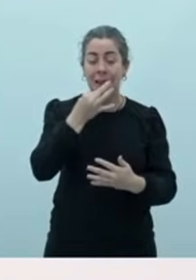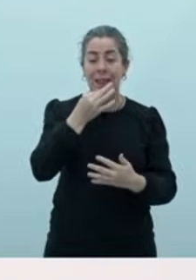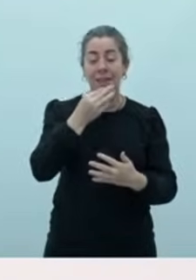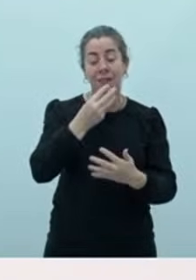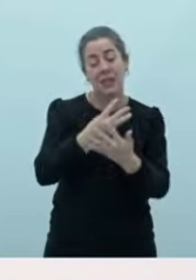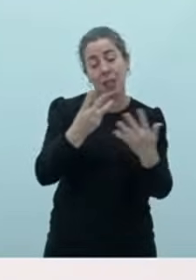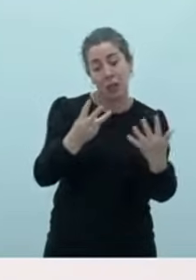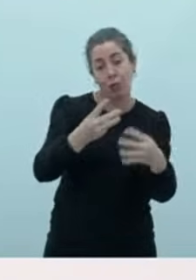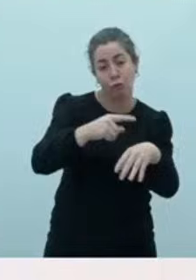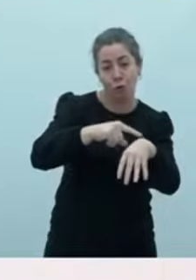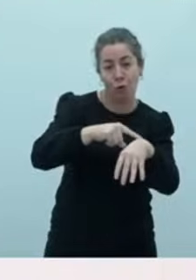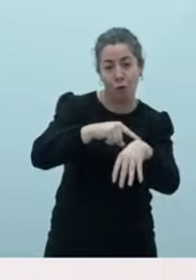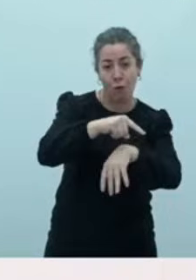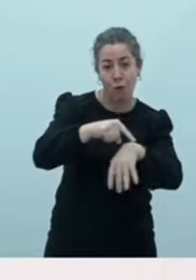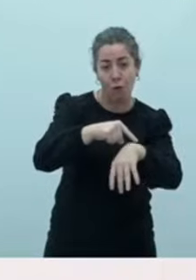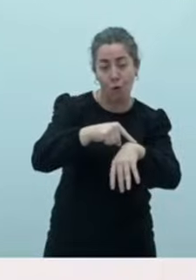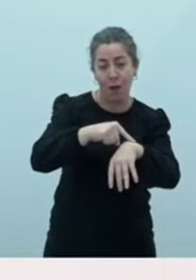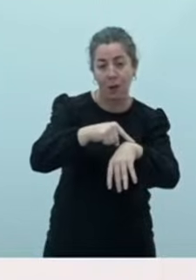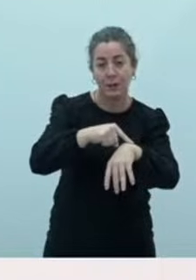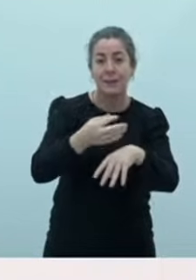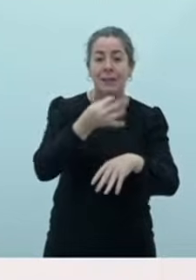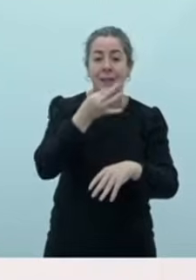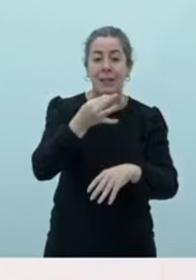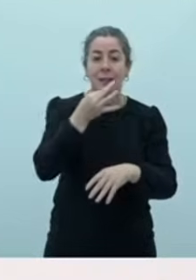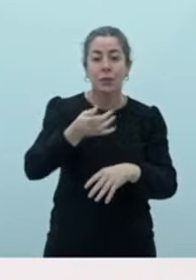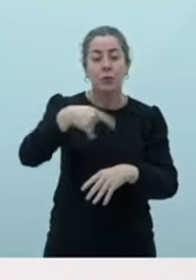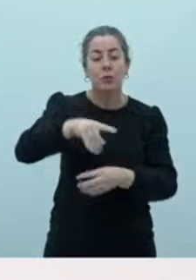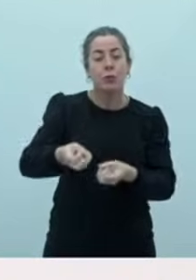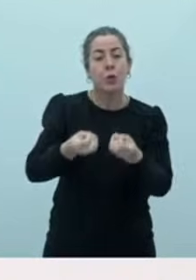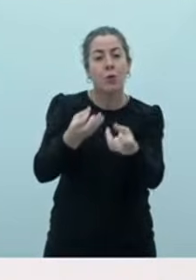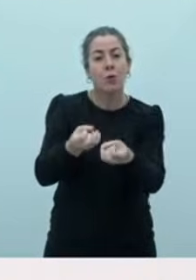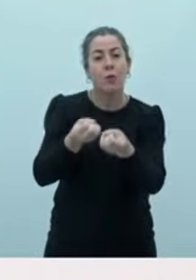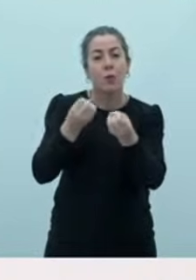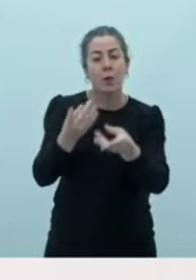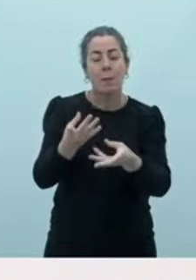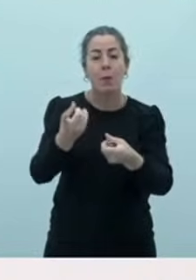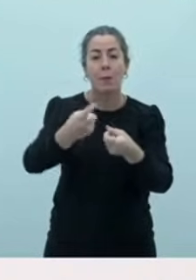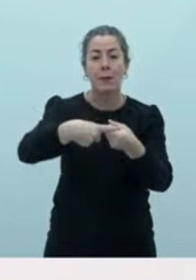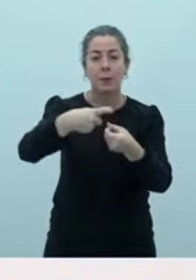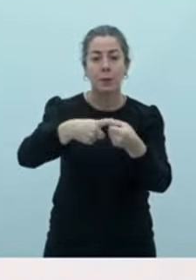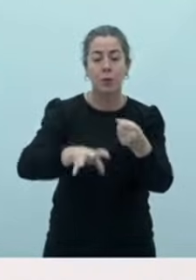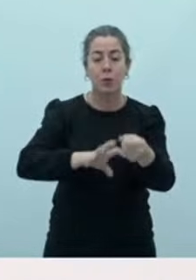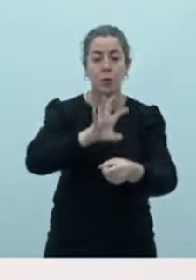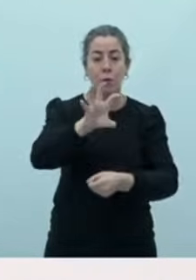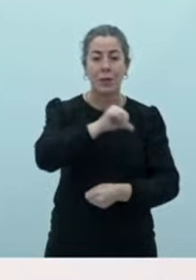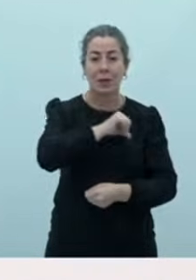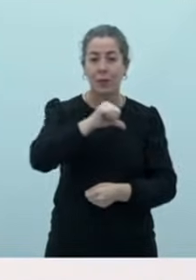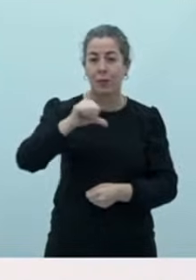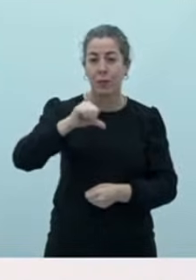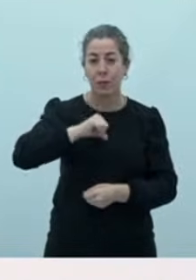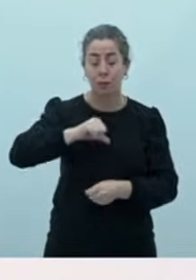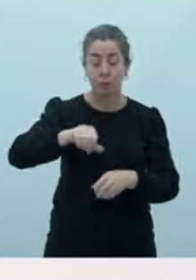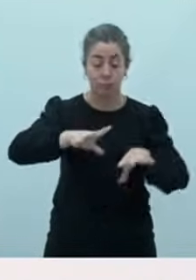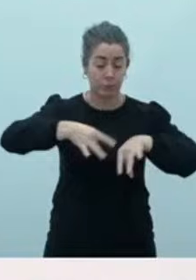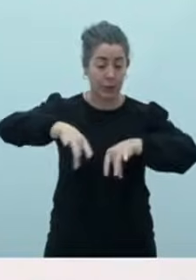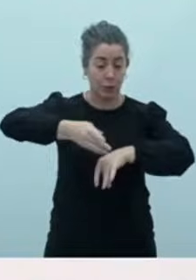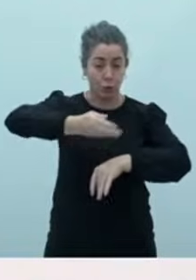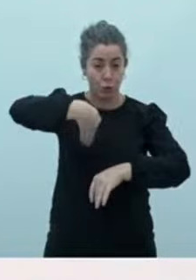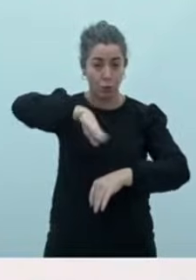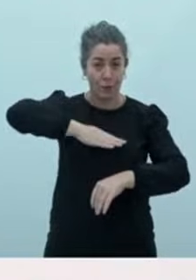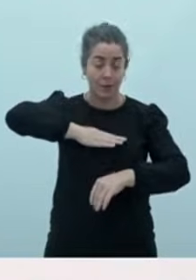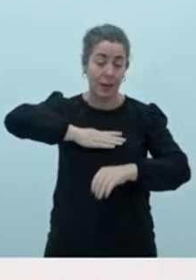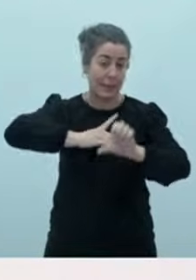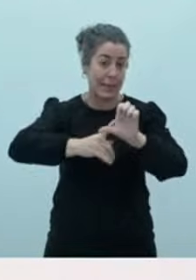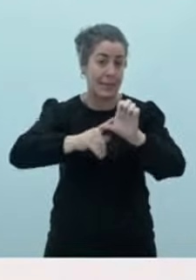18 horas, los datos que comunicamos de participación son en la comunidad autónoma, en nuestra región, en